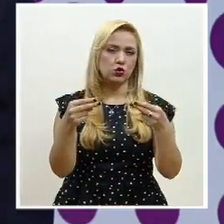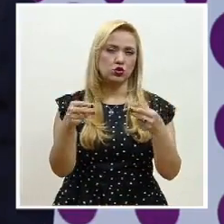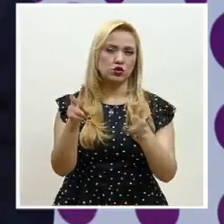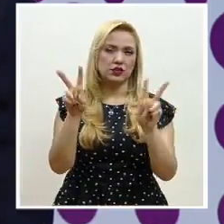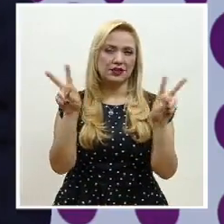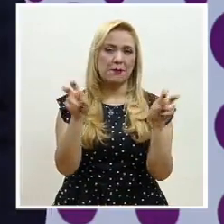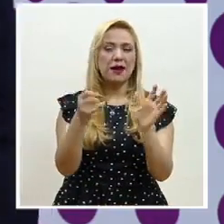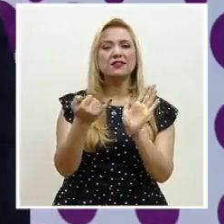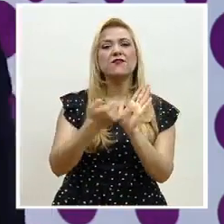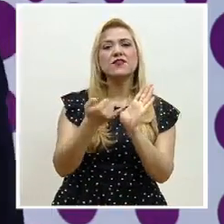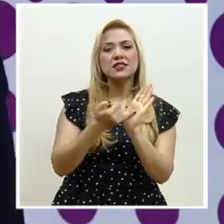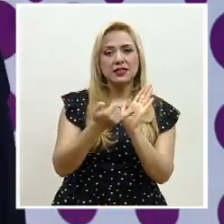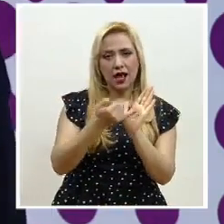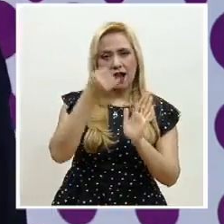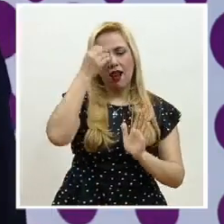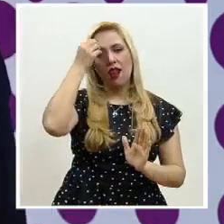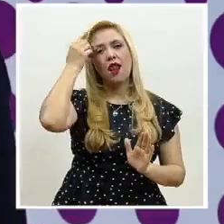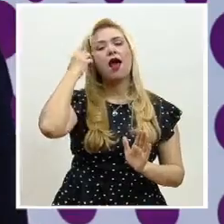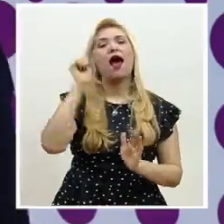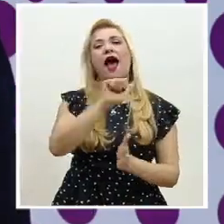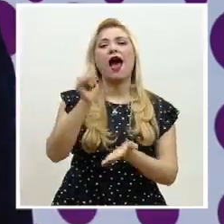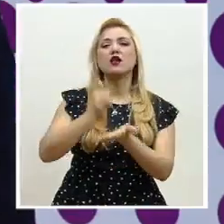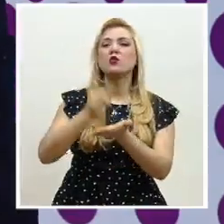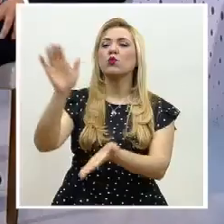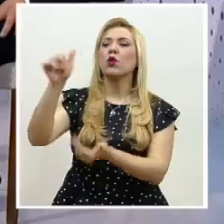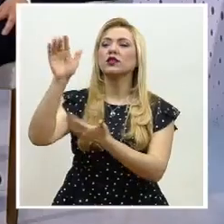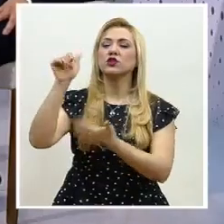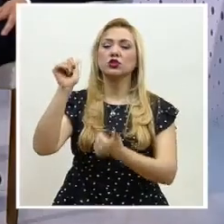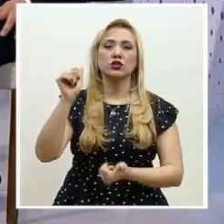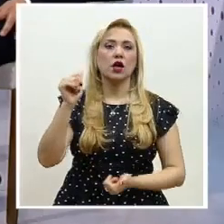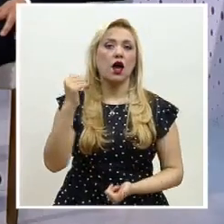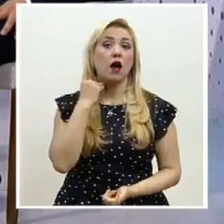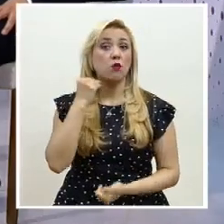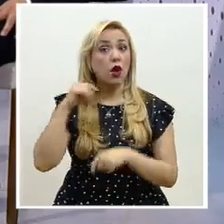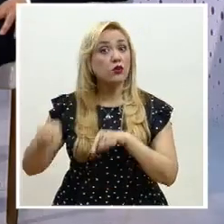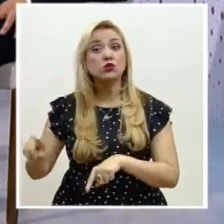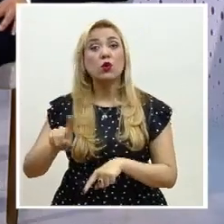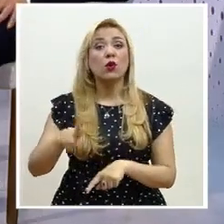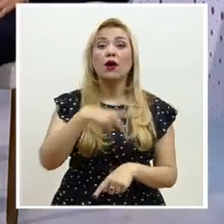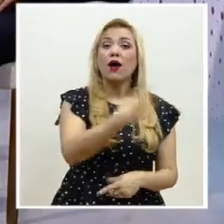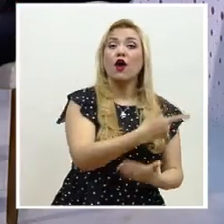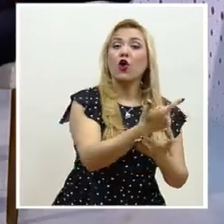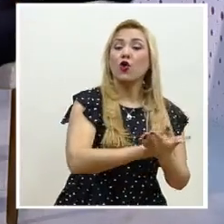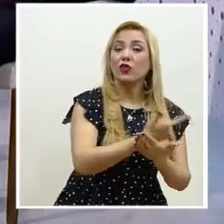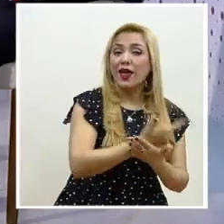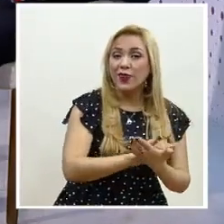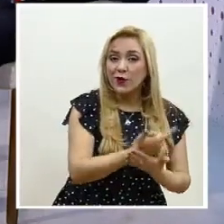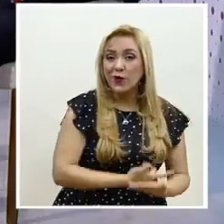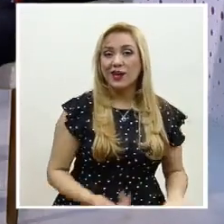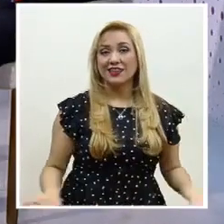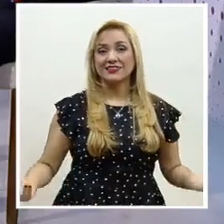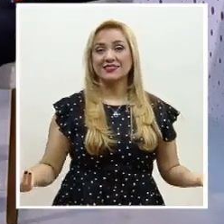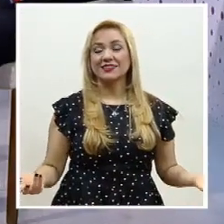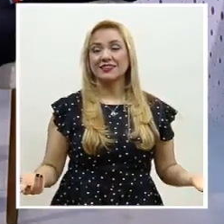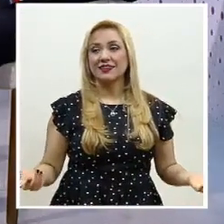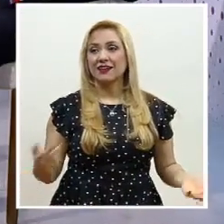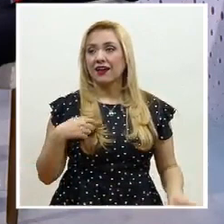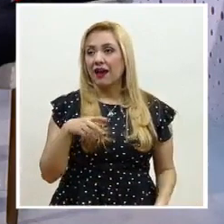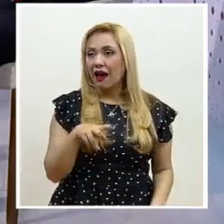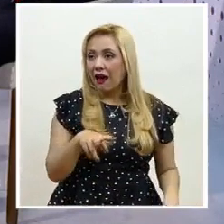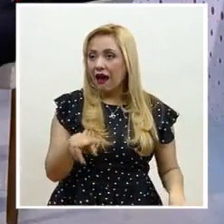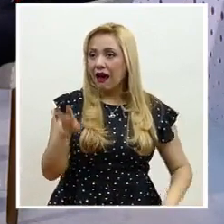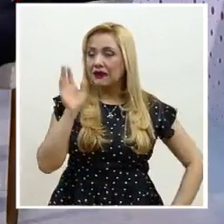estudiar una especialidad de impuestos, pero no para abogados, para contadores, porque lo que yo veía es que también la gente empezaba a